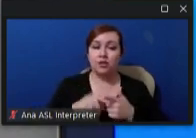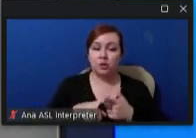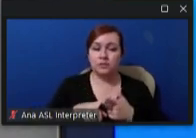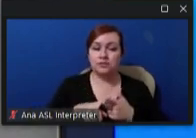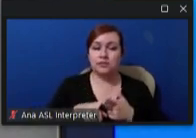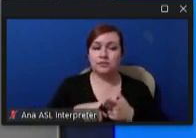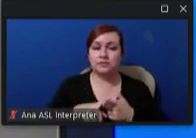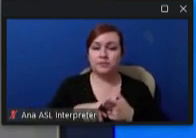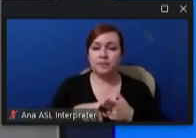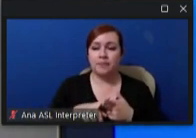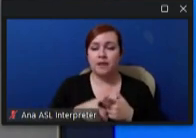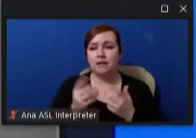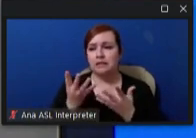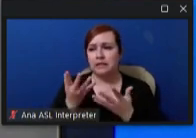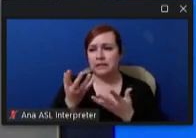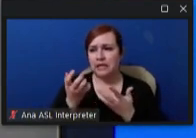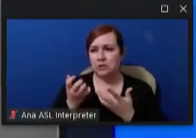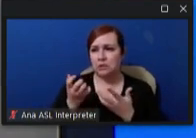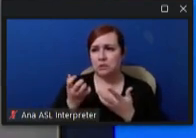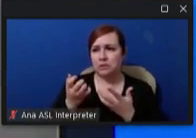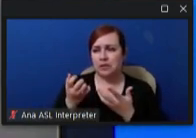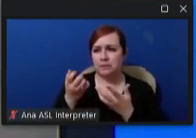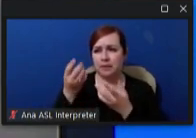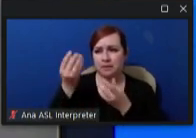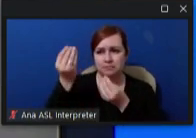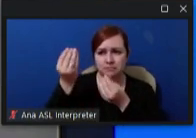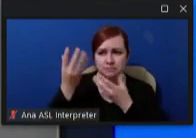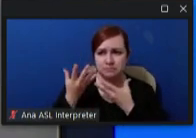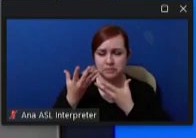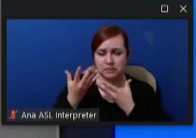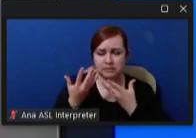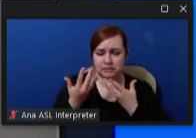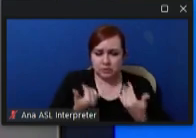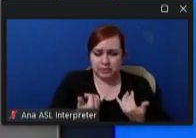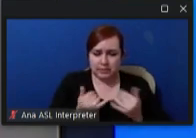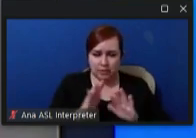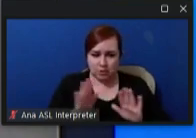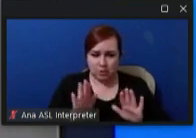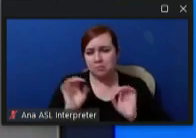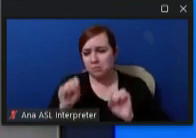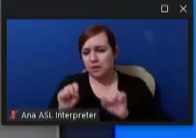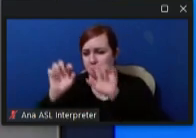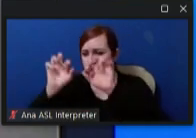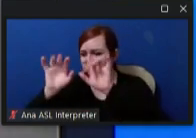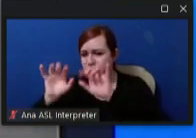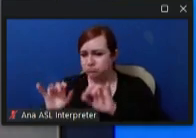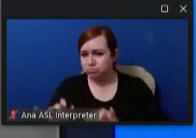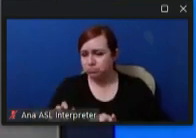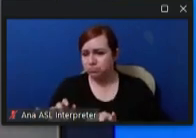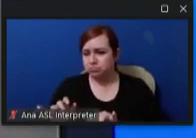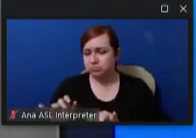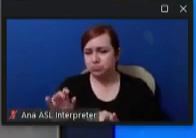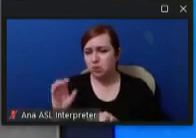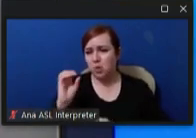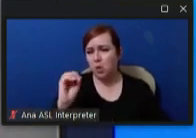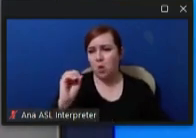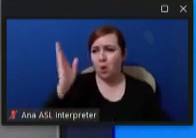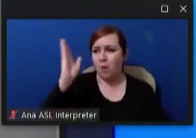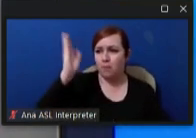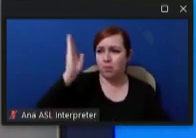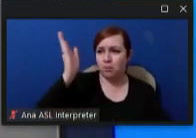que me puedan contar, si no es en esta oportunidad, lo pueden hacer por escrito en el marco de una presentación de información posterior,